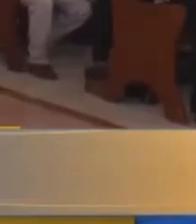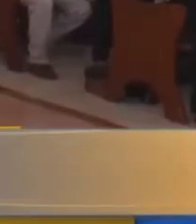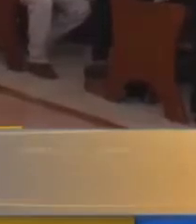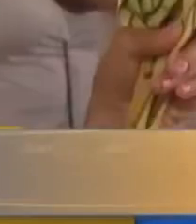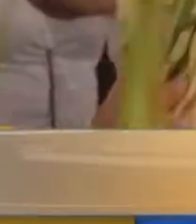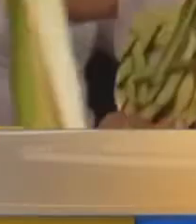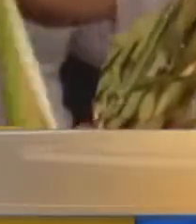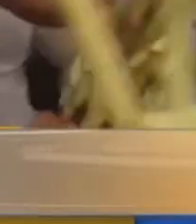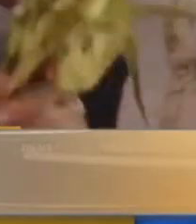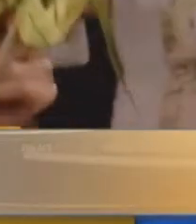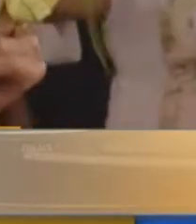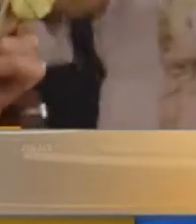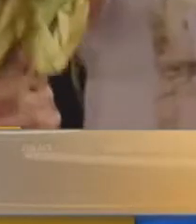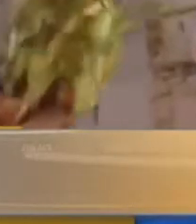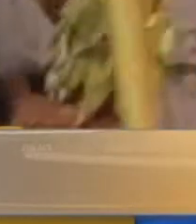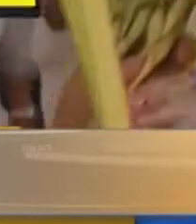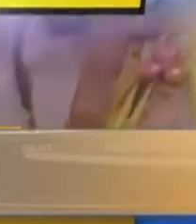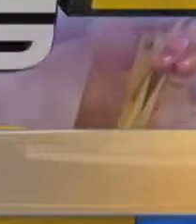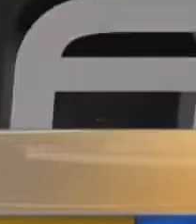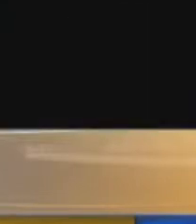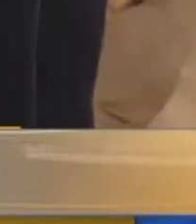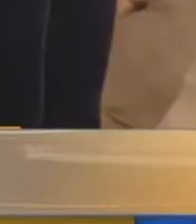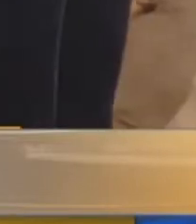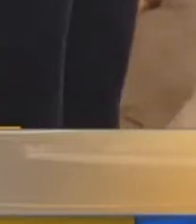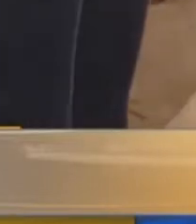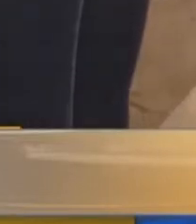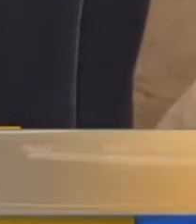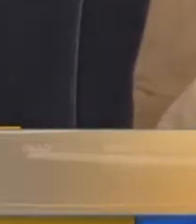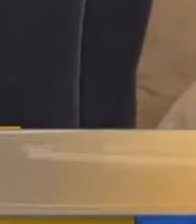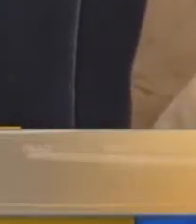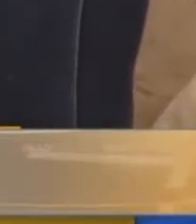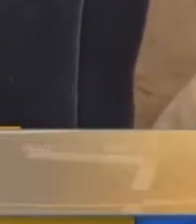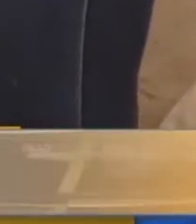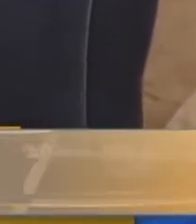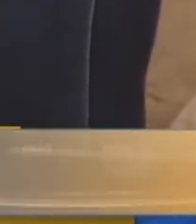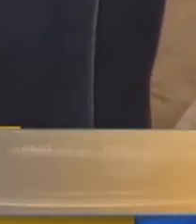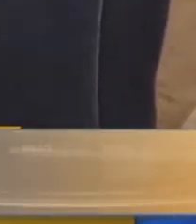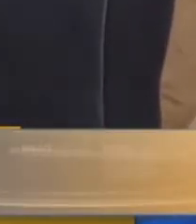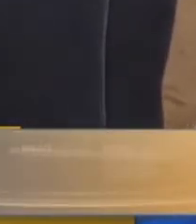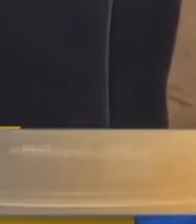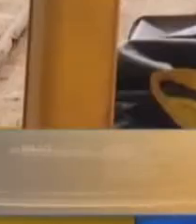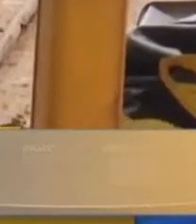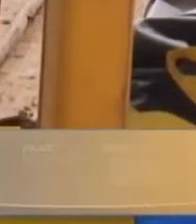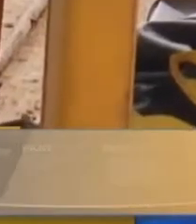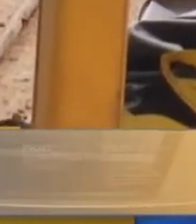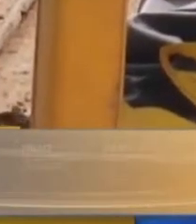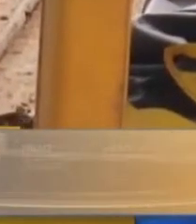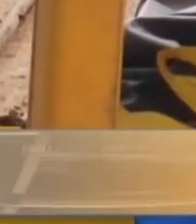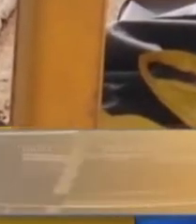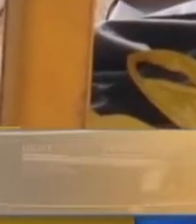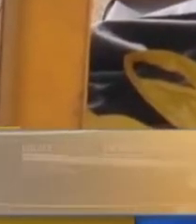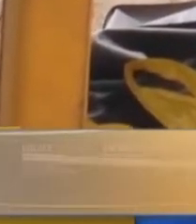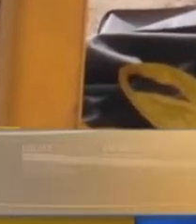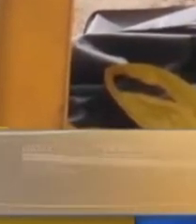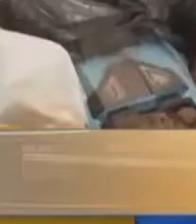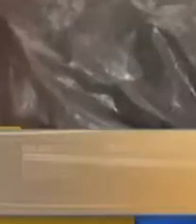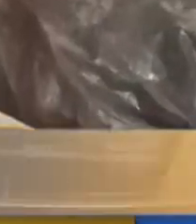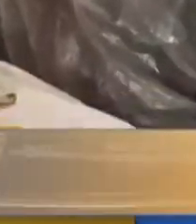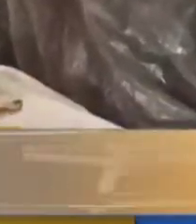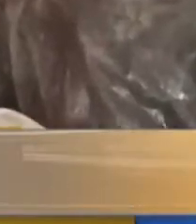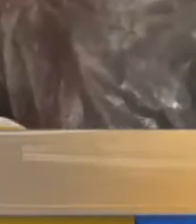de su feligresía en estos días santos. Dos perros abandonados en una vivienda del barrio Primero de Mayo fueron rescatados por la Sociedad Protectora